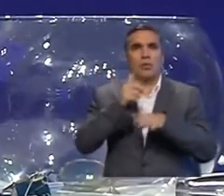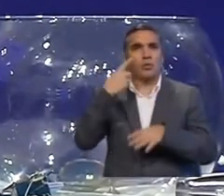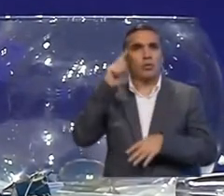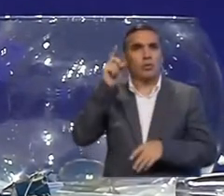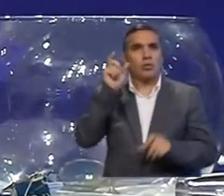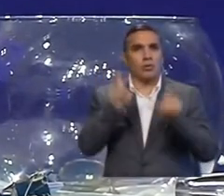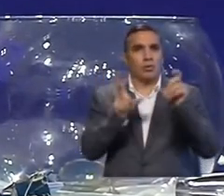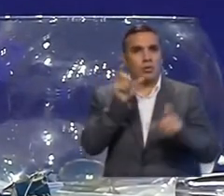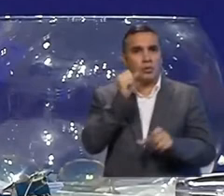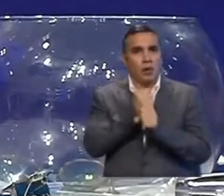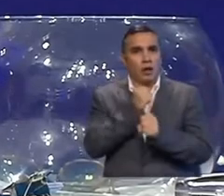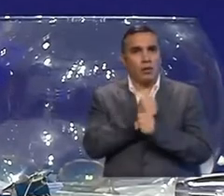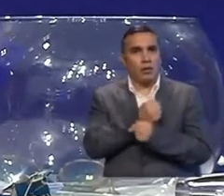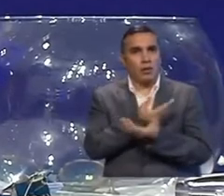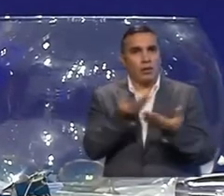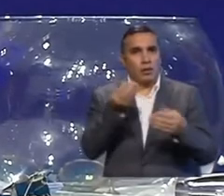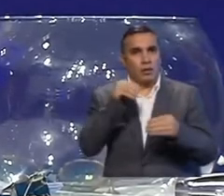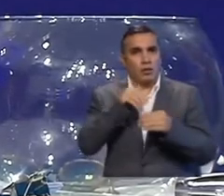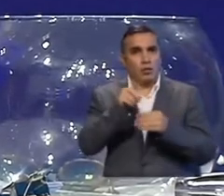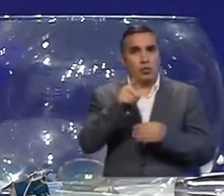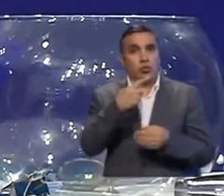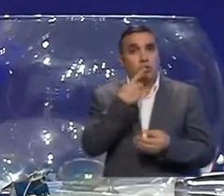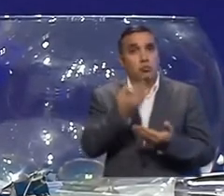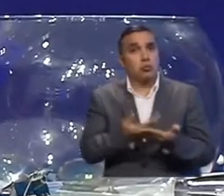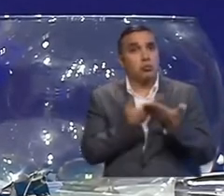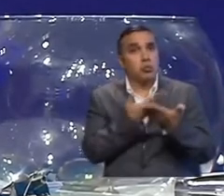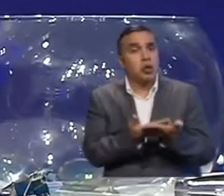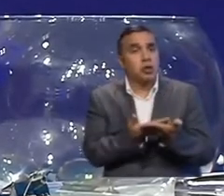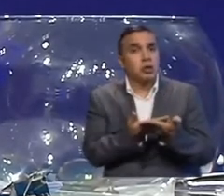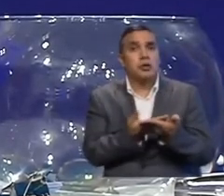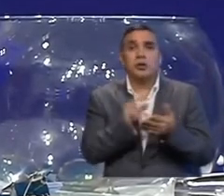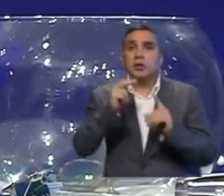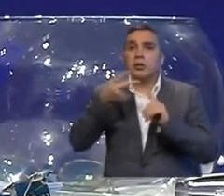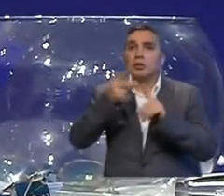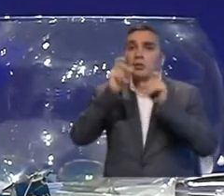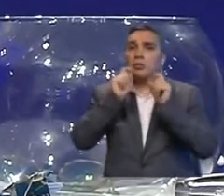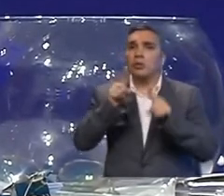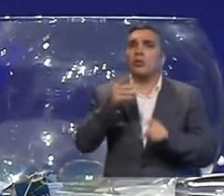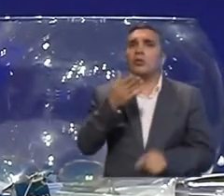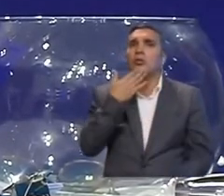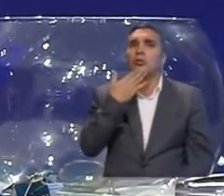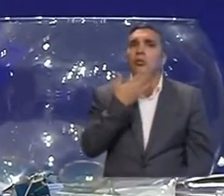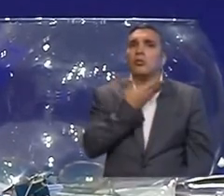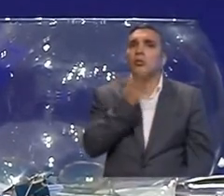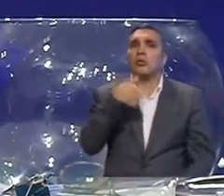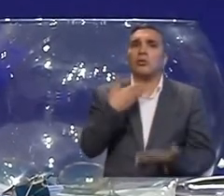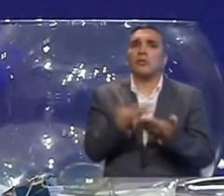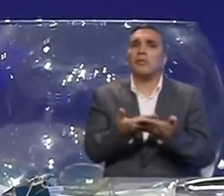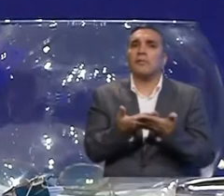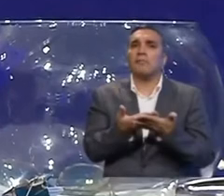de puestos de trabajo en la generación que usted propone? Y como segunda pregunta, ¿cómo va a llegar